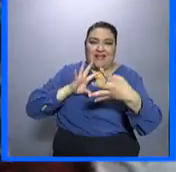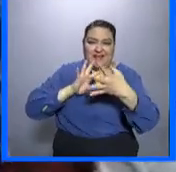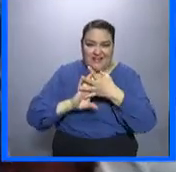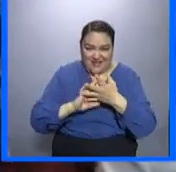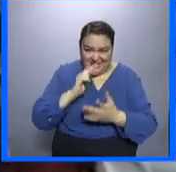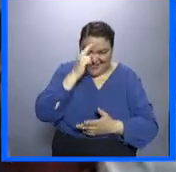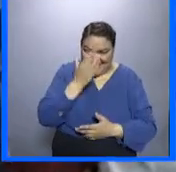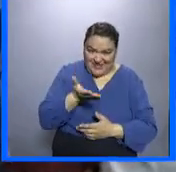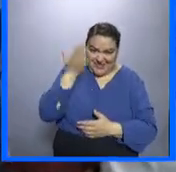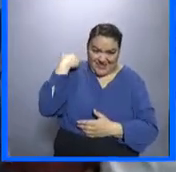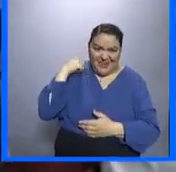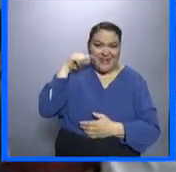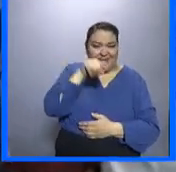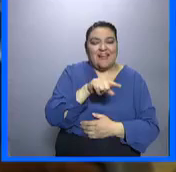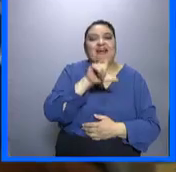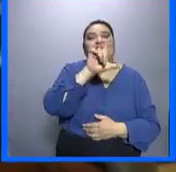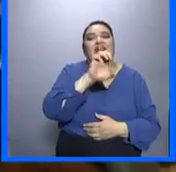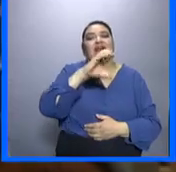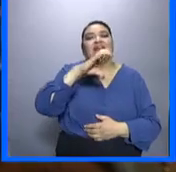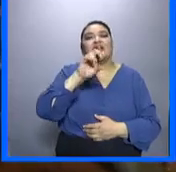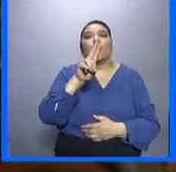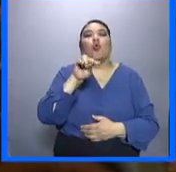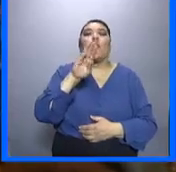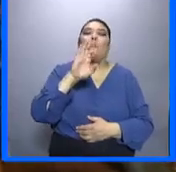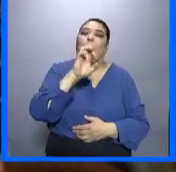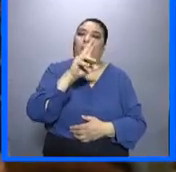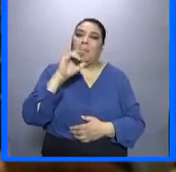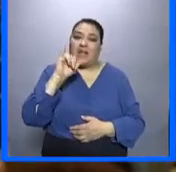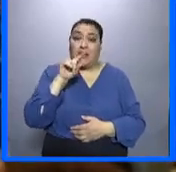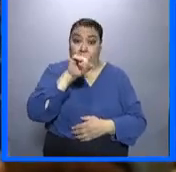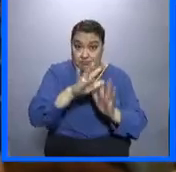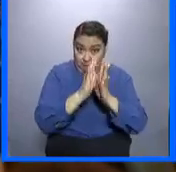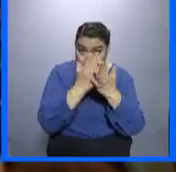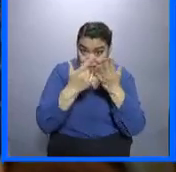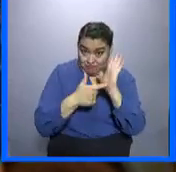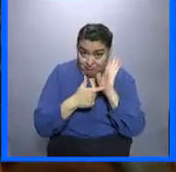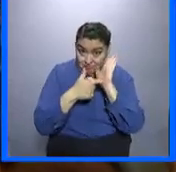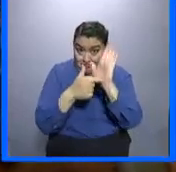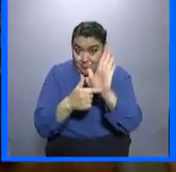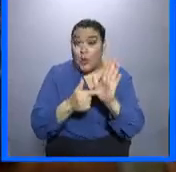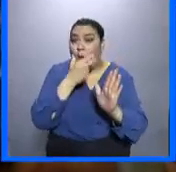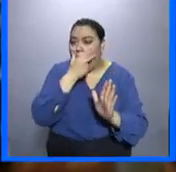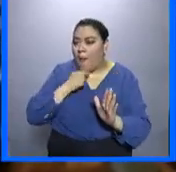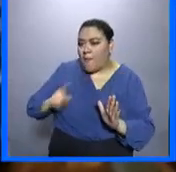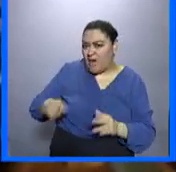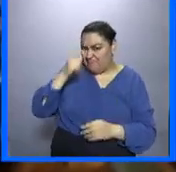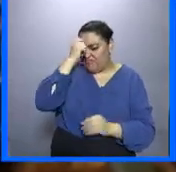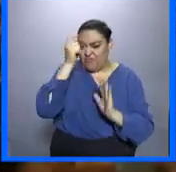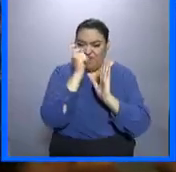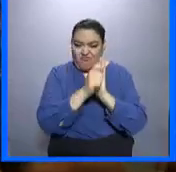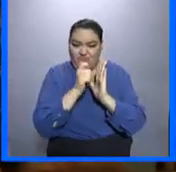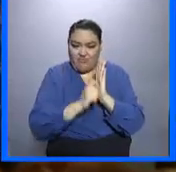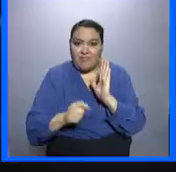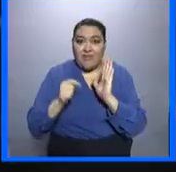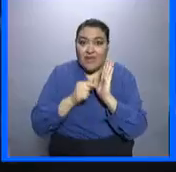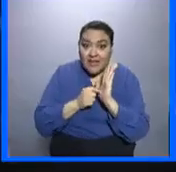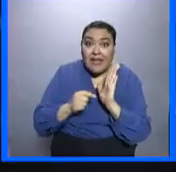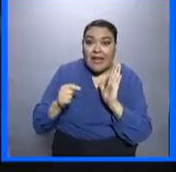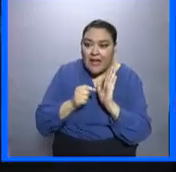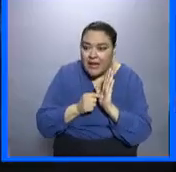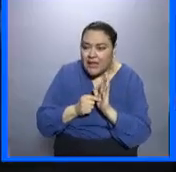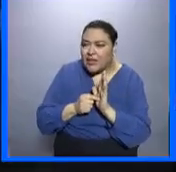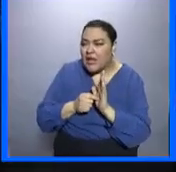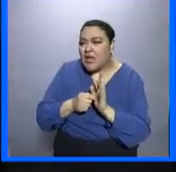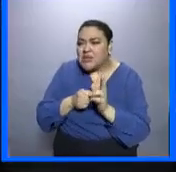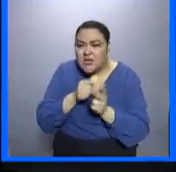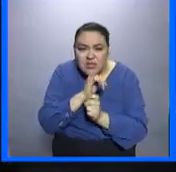y legendaria cárcel de Lecumberri. En la presentación, el autor dio cuenta del trabajo de convencimiento que tuvo que